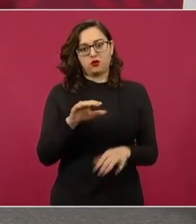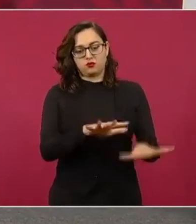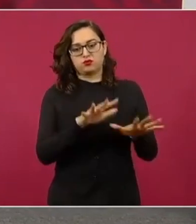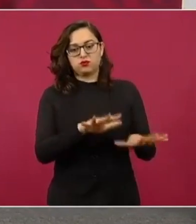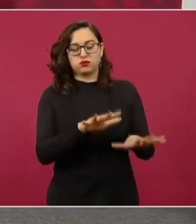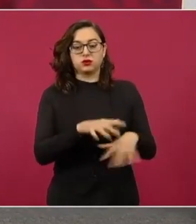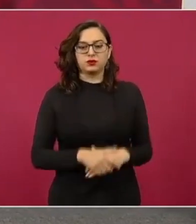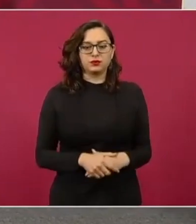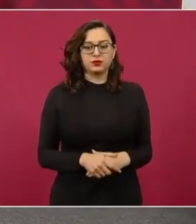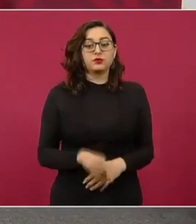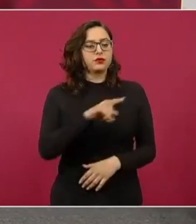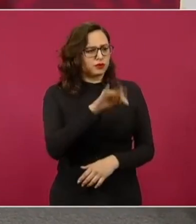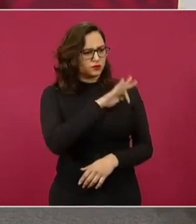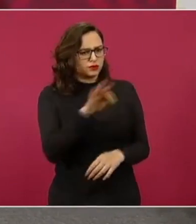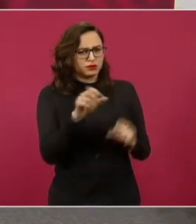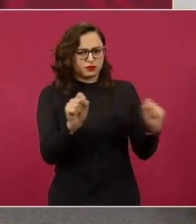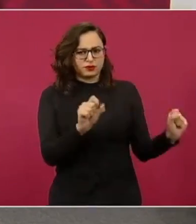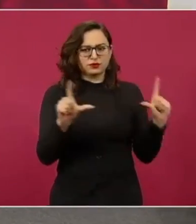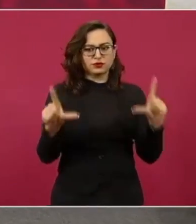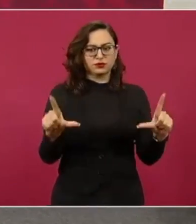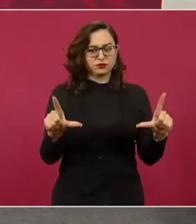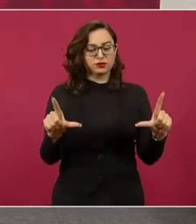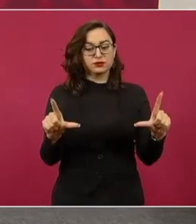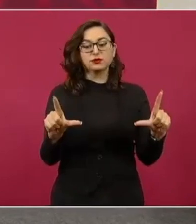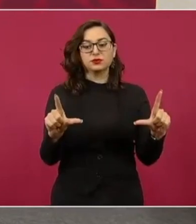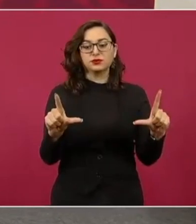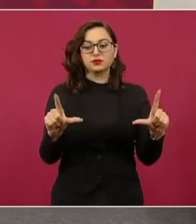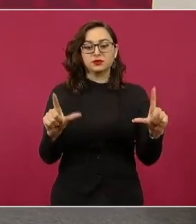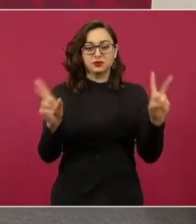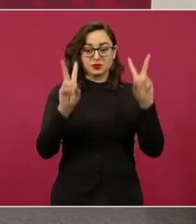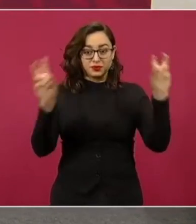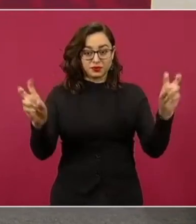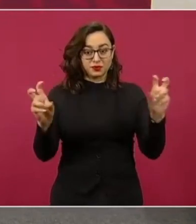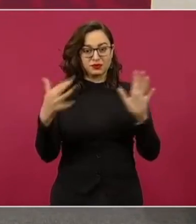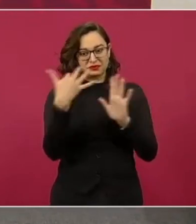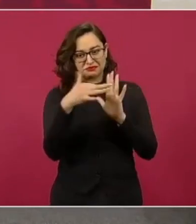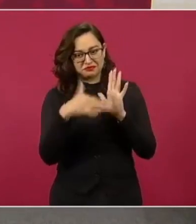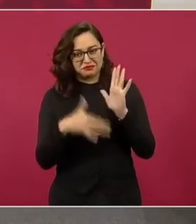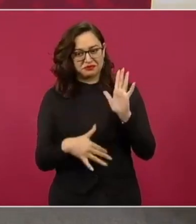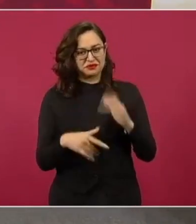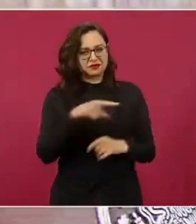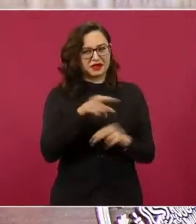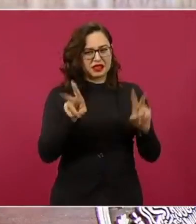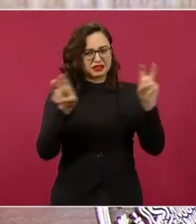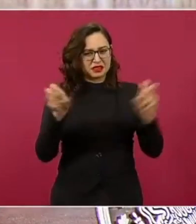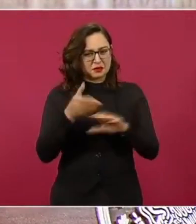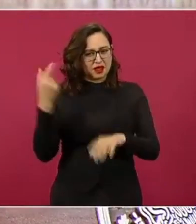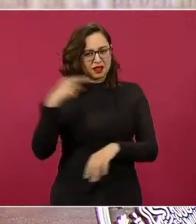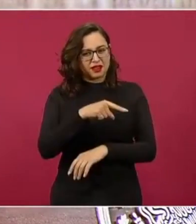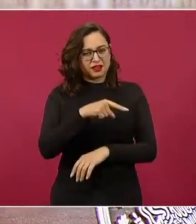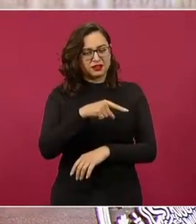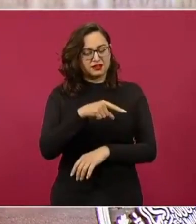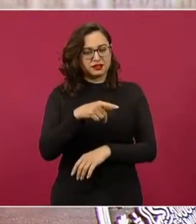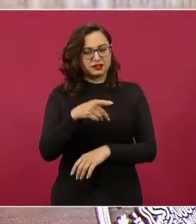¿Por qué no pones lo que decía sobre aquí yace? Cuando